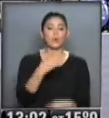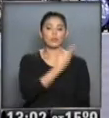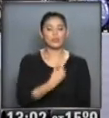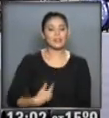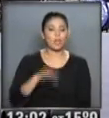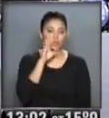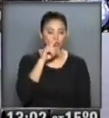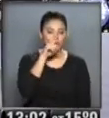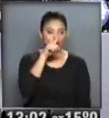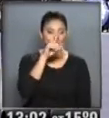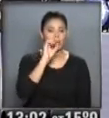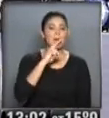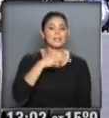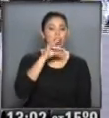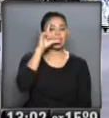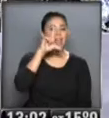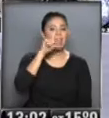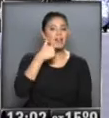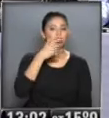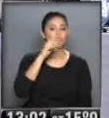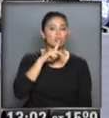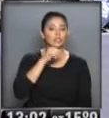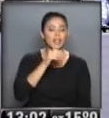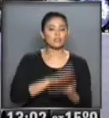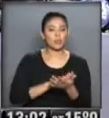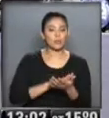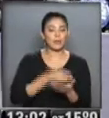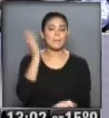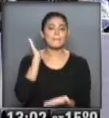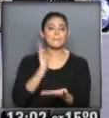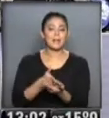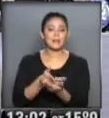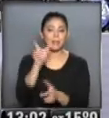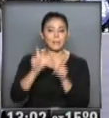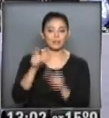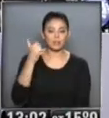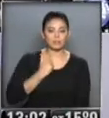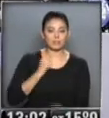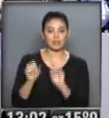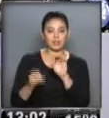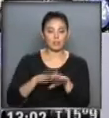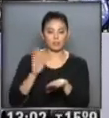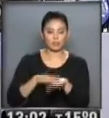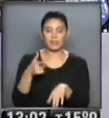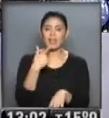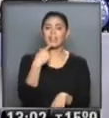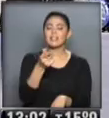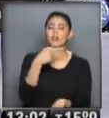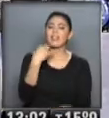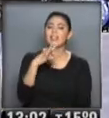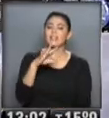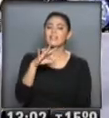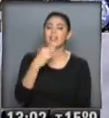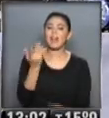gobernador cordobés, José Manuel de la Sota, en relación a las penas de los represores. Exactamente. Lo que dijo es que habría que cambiar información por